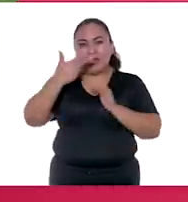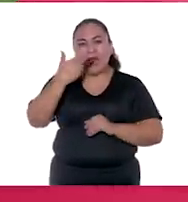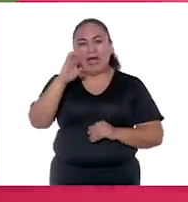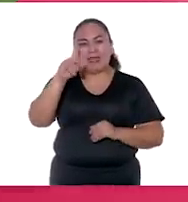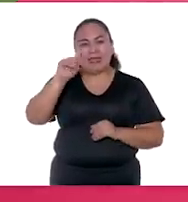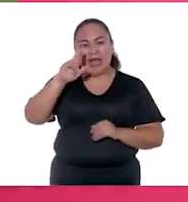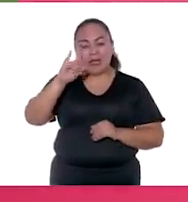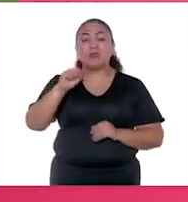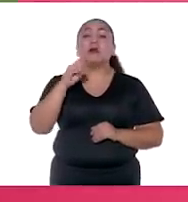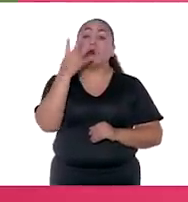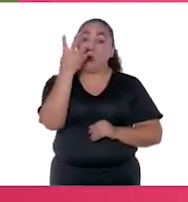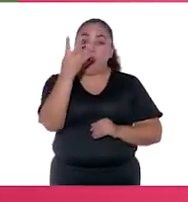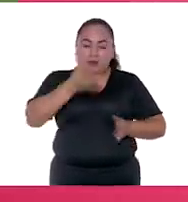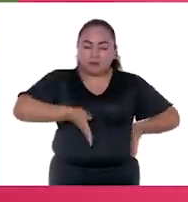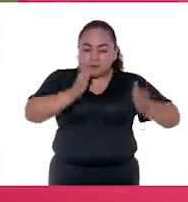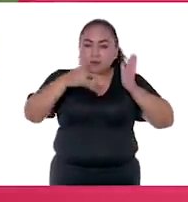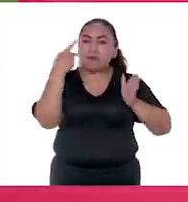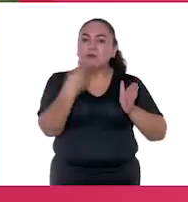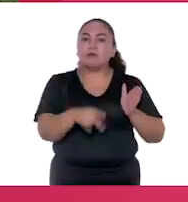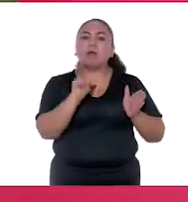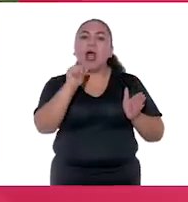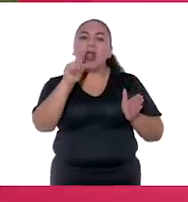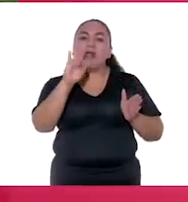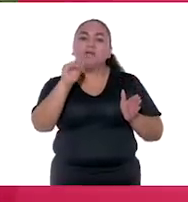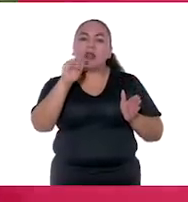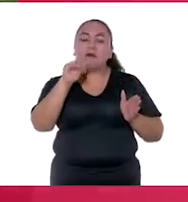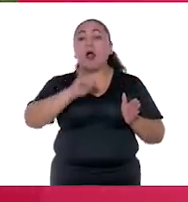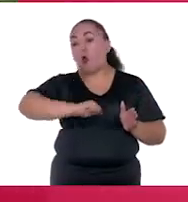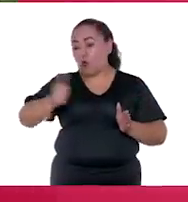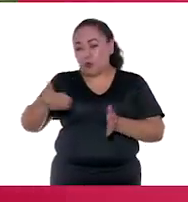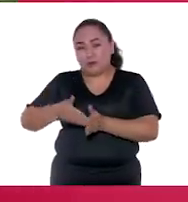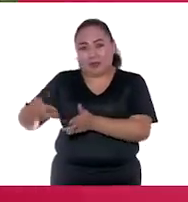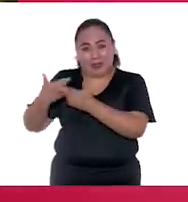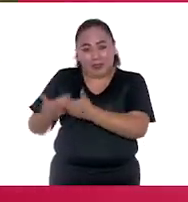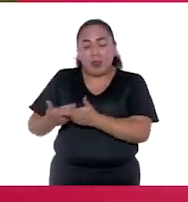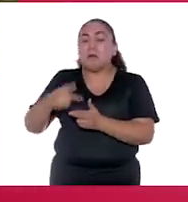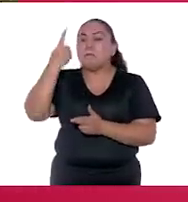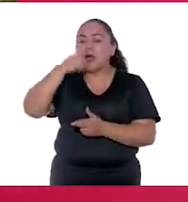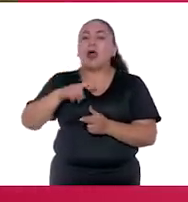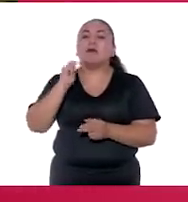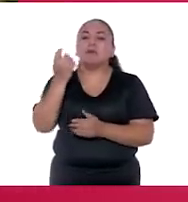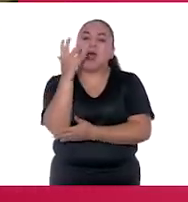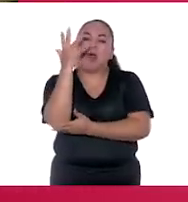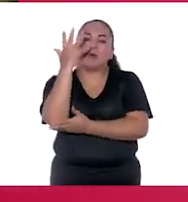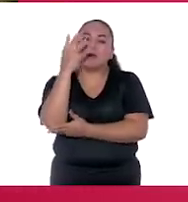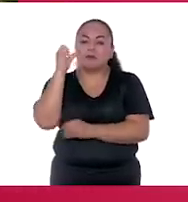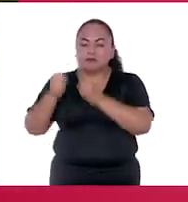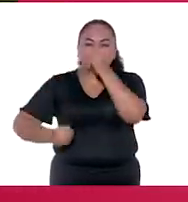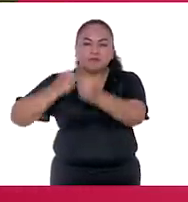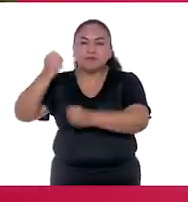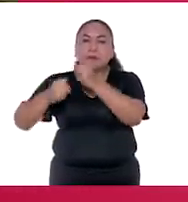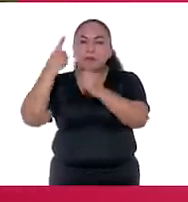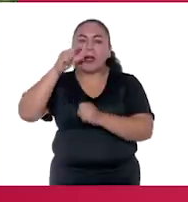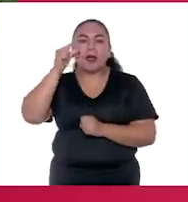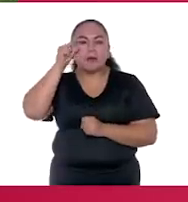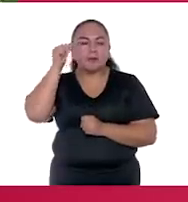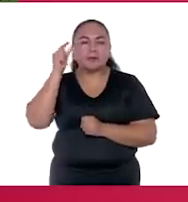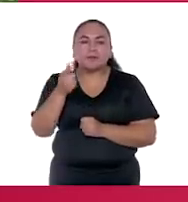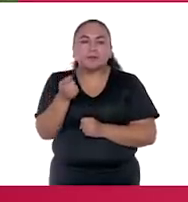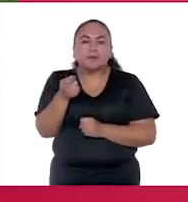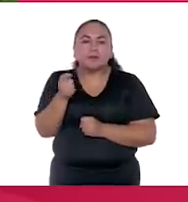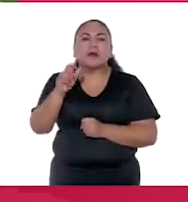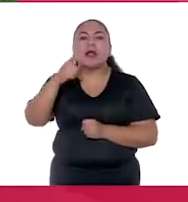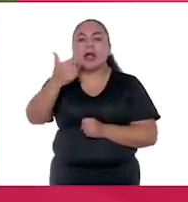para alfalfa. El resto ahora es para árboles de granada. Sabe bien que en principio este cambio no generará